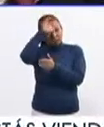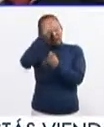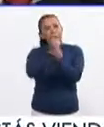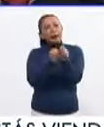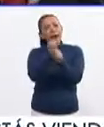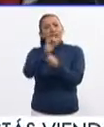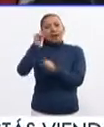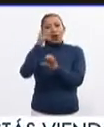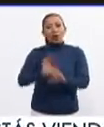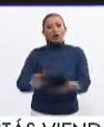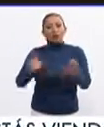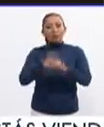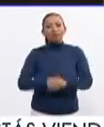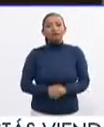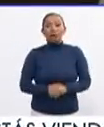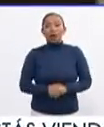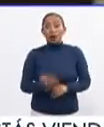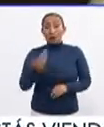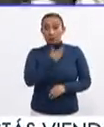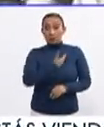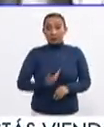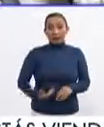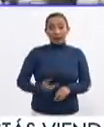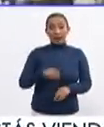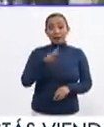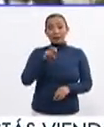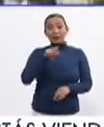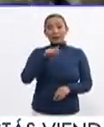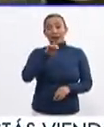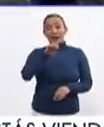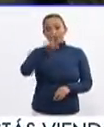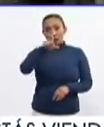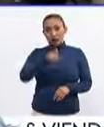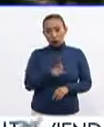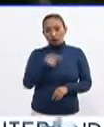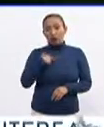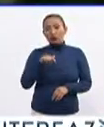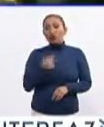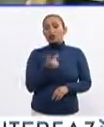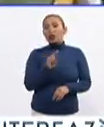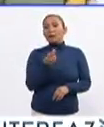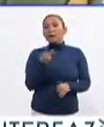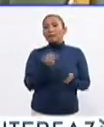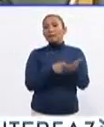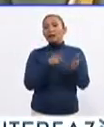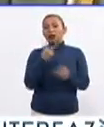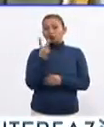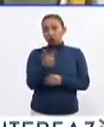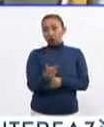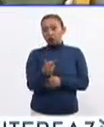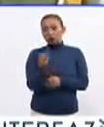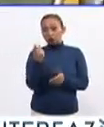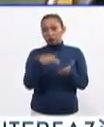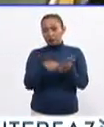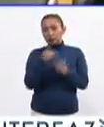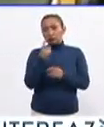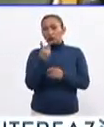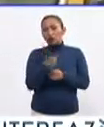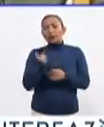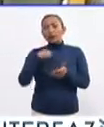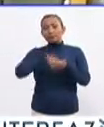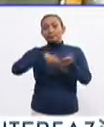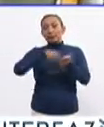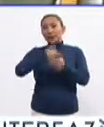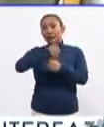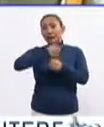y tecnológica. Durante el mandato del presidente Vicente Fox, el 12 de noviembre de 2002 se dio la sexta reforma al